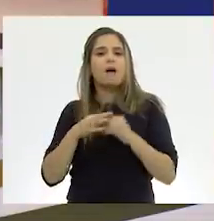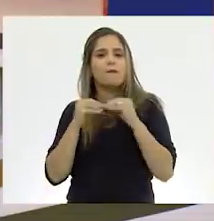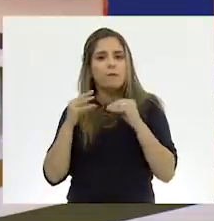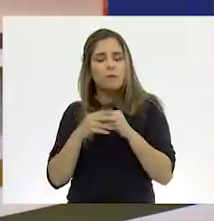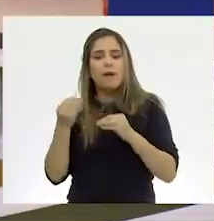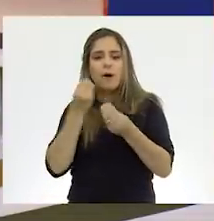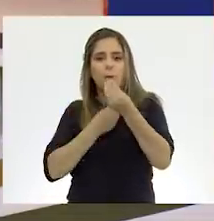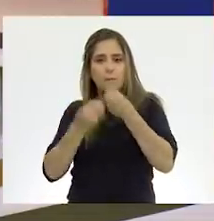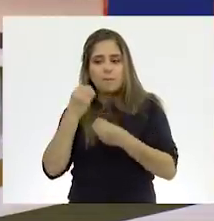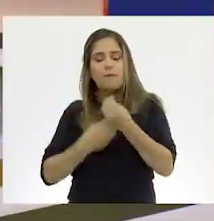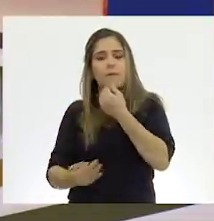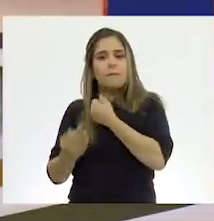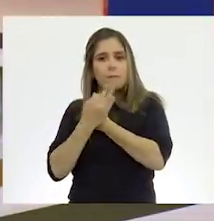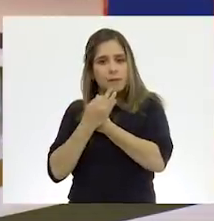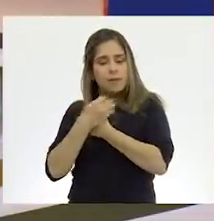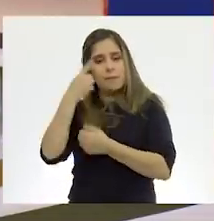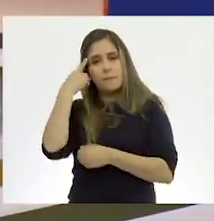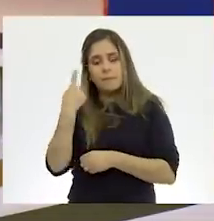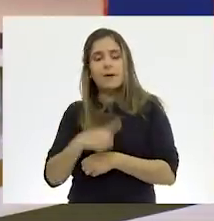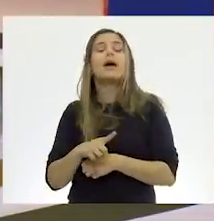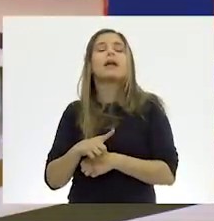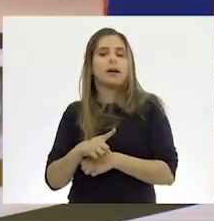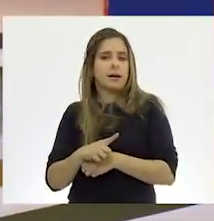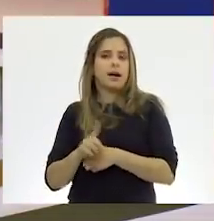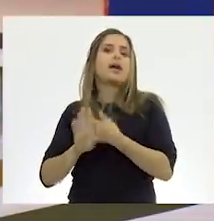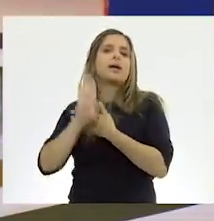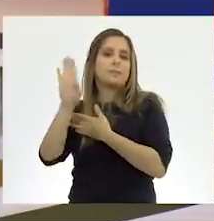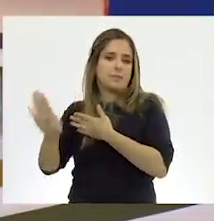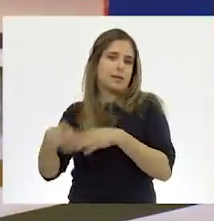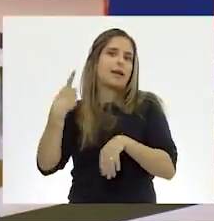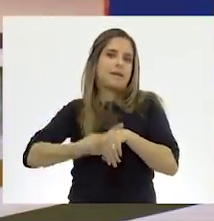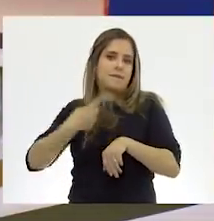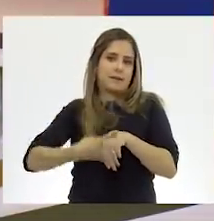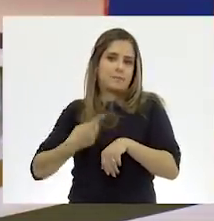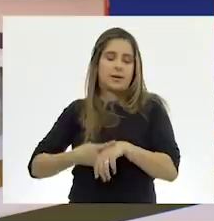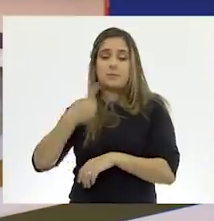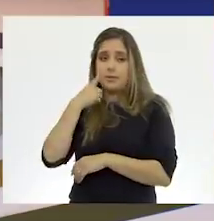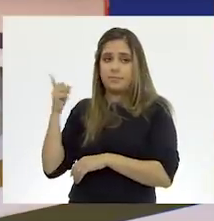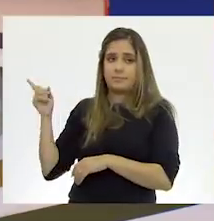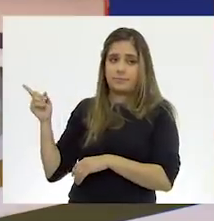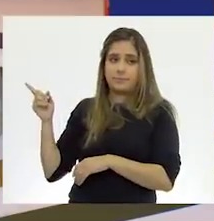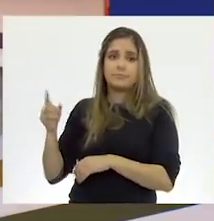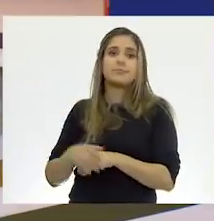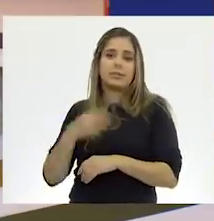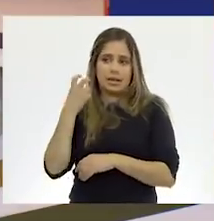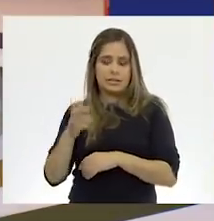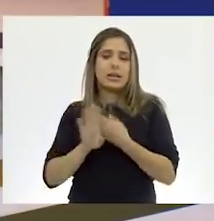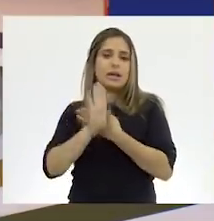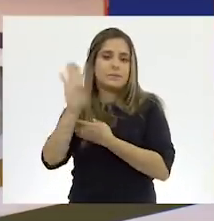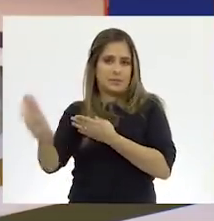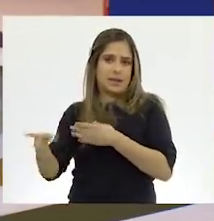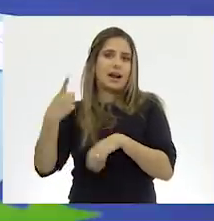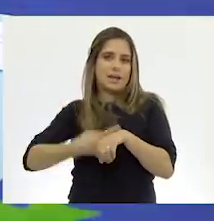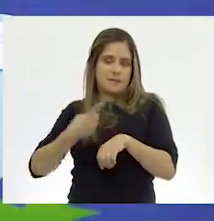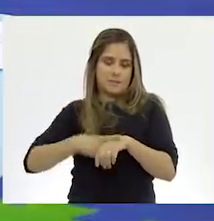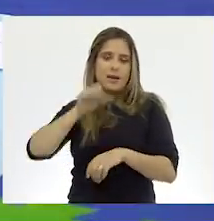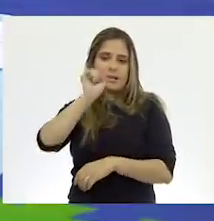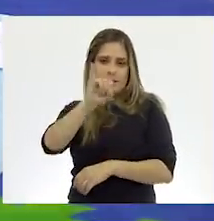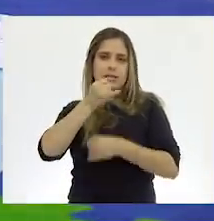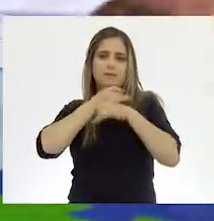para evitarlas, ¿será este? Si nuestro título dice, ¿cómo evitamos? ¿Cómo las podemos evitar? Yo creo que sí, ese es el que va